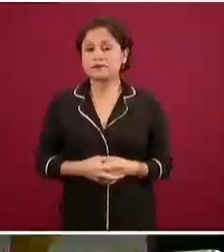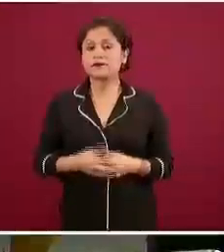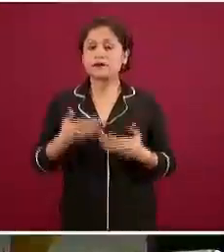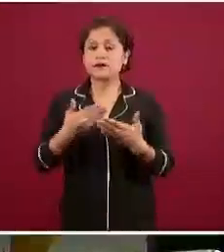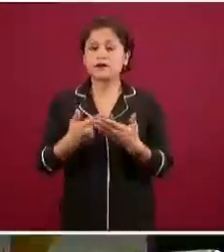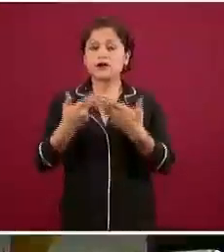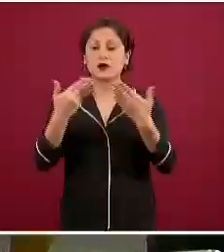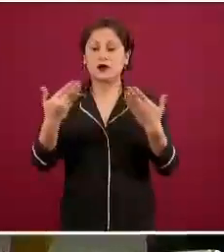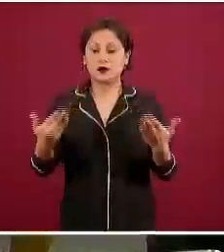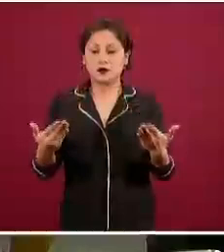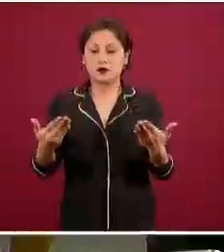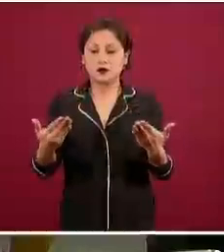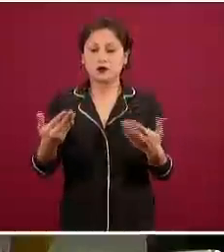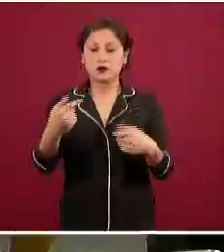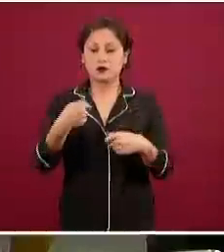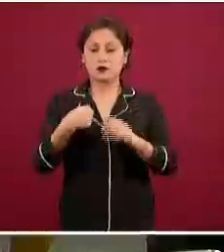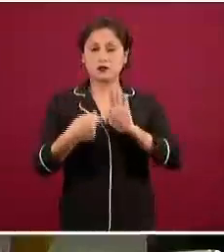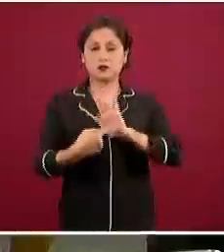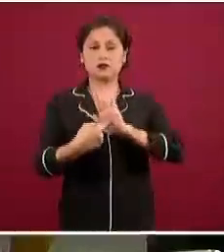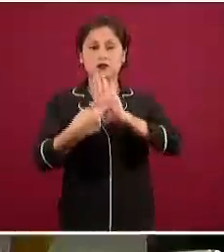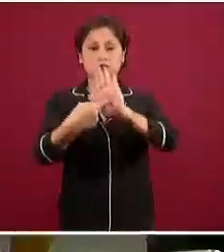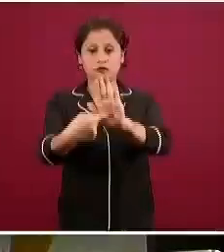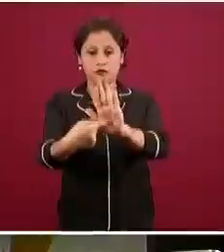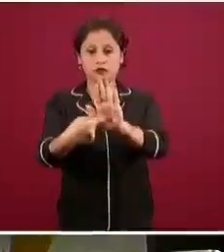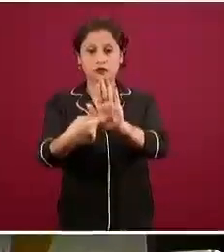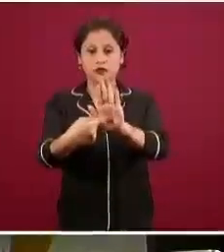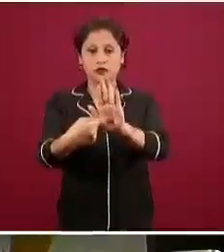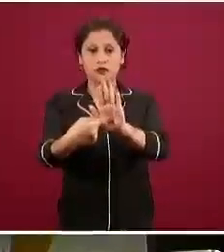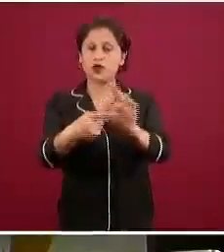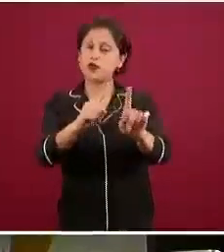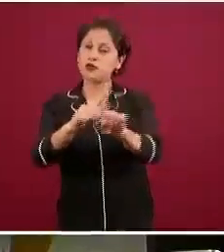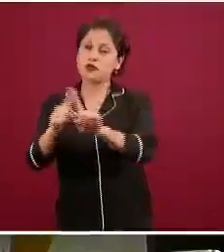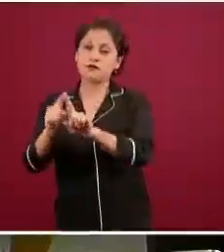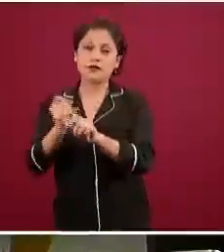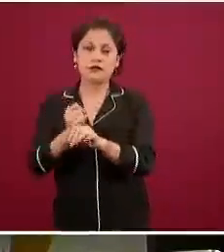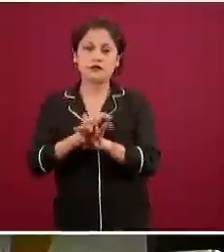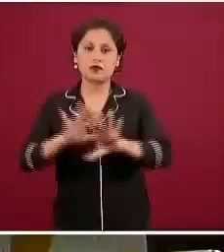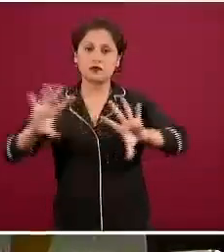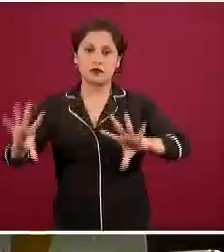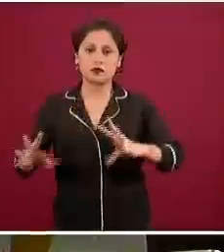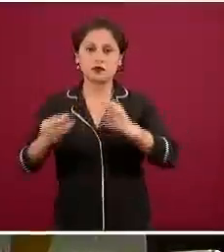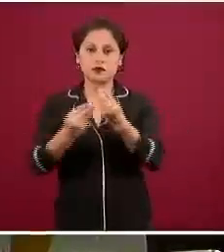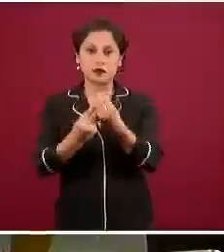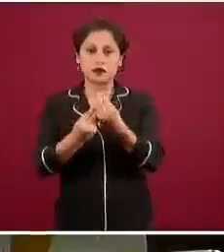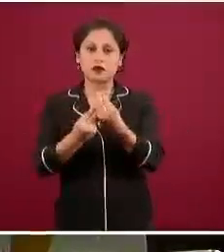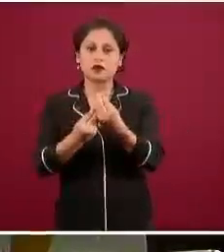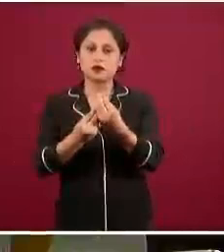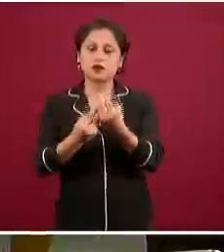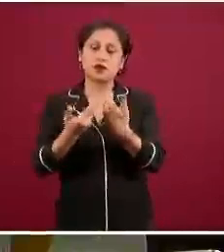Enseguida vamos a mostrar algunos datos complementarios que tienen que ver con